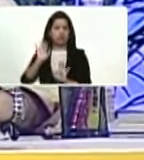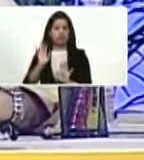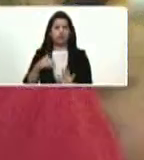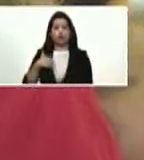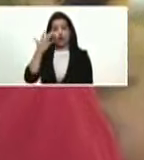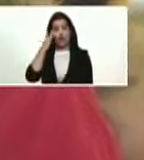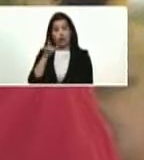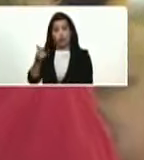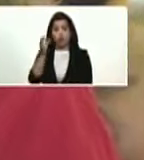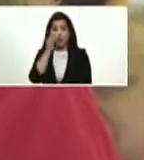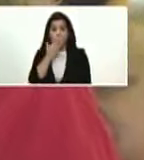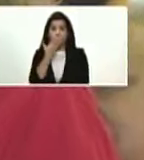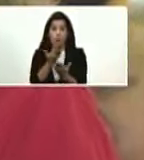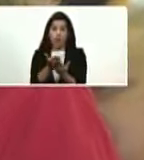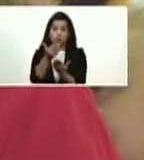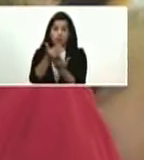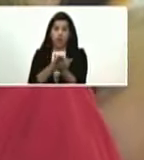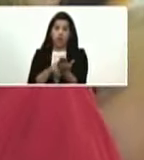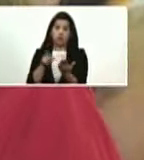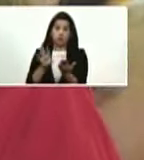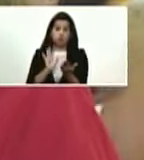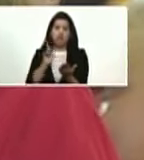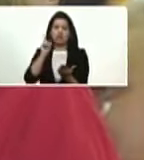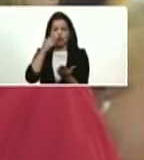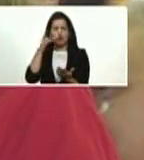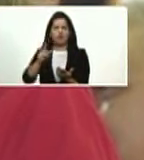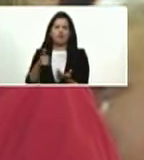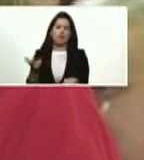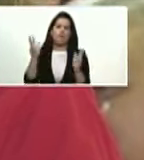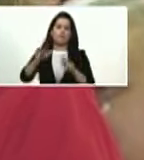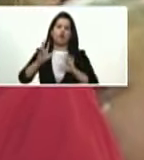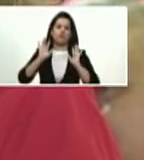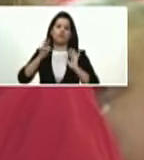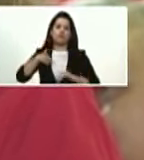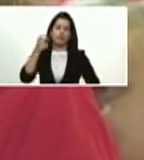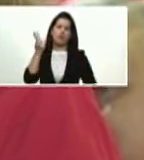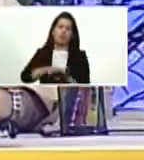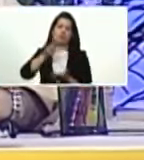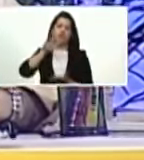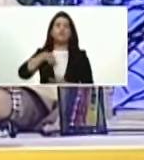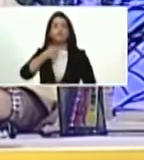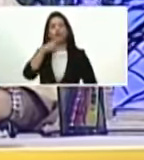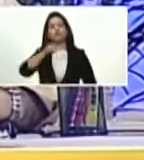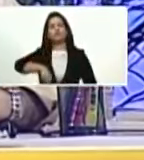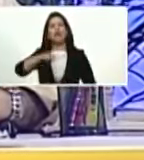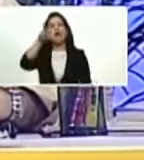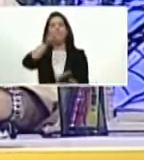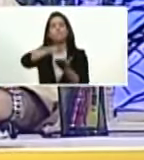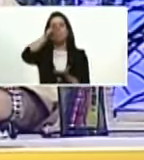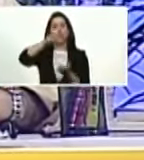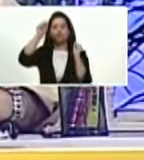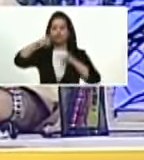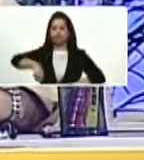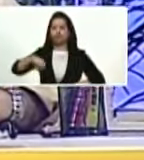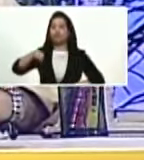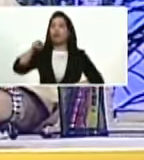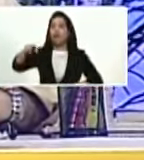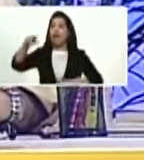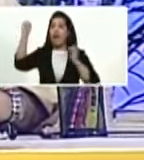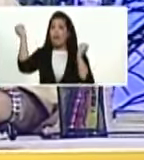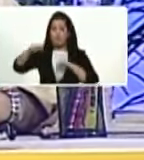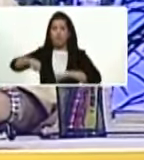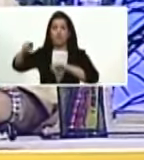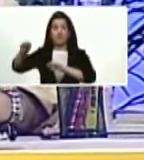Belén hace hay que aprobarla. Y la voy a dar por aprobada para que sea llevada al equipo,